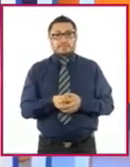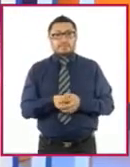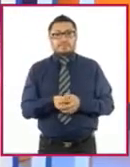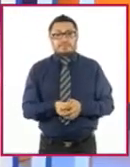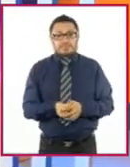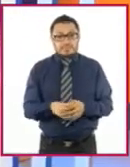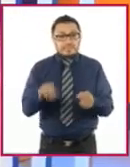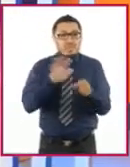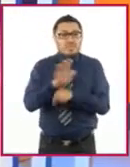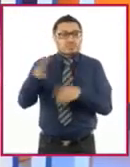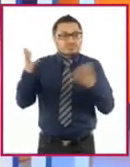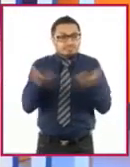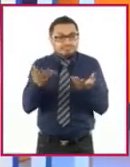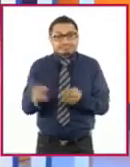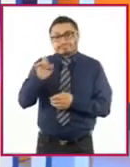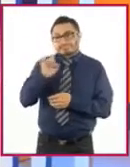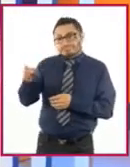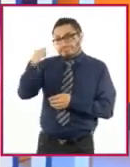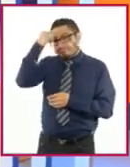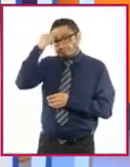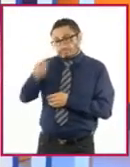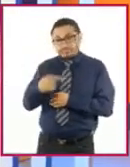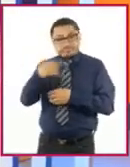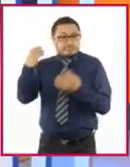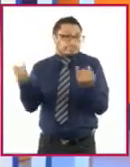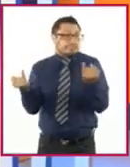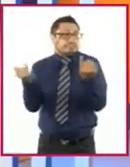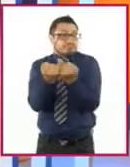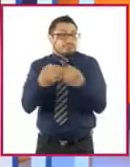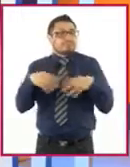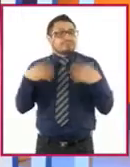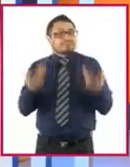tenemos que hacer del lado derecho para que se conserve la igualdad?